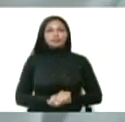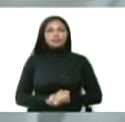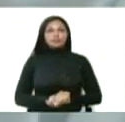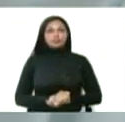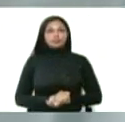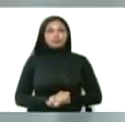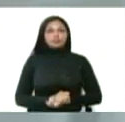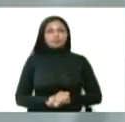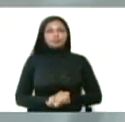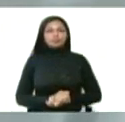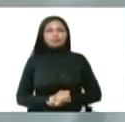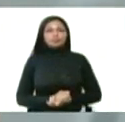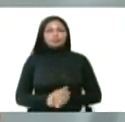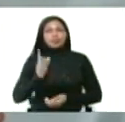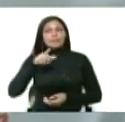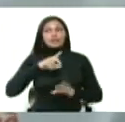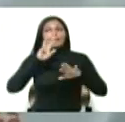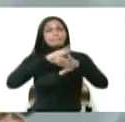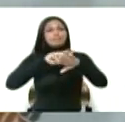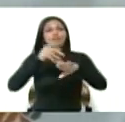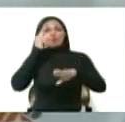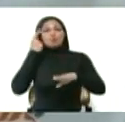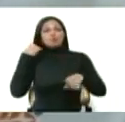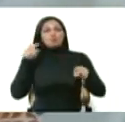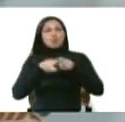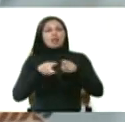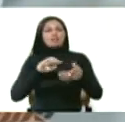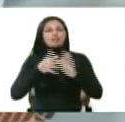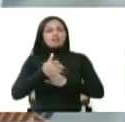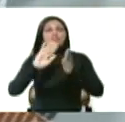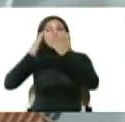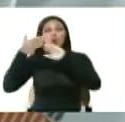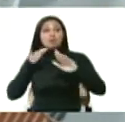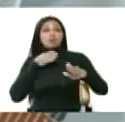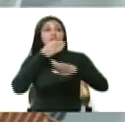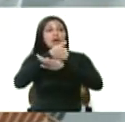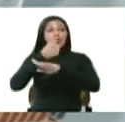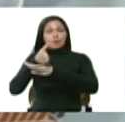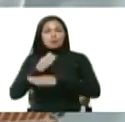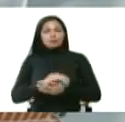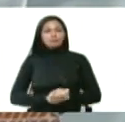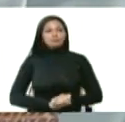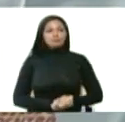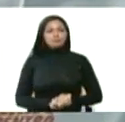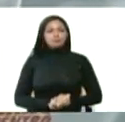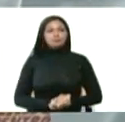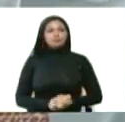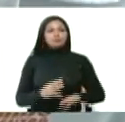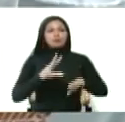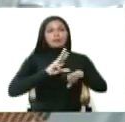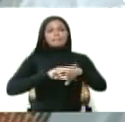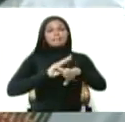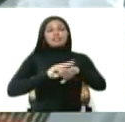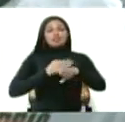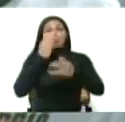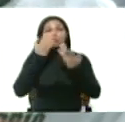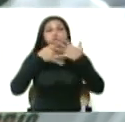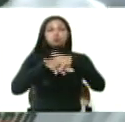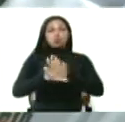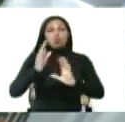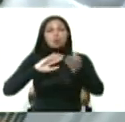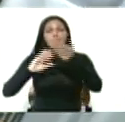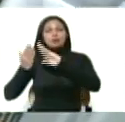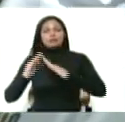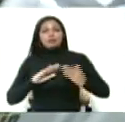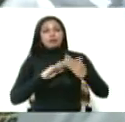lo que es el médico y la médica de la comunidad, el médico integral comunitario